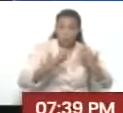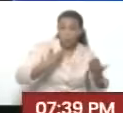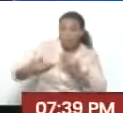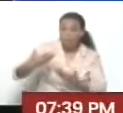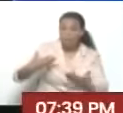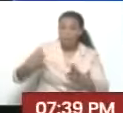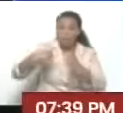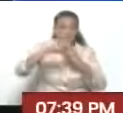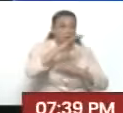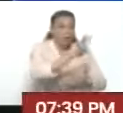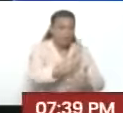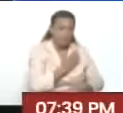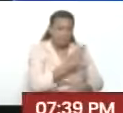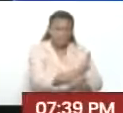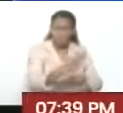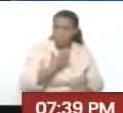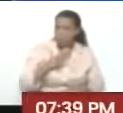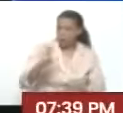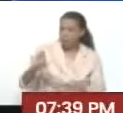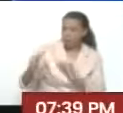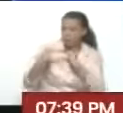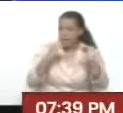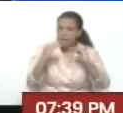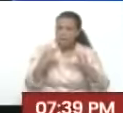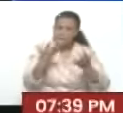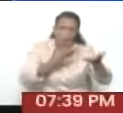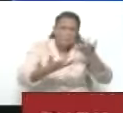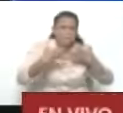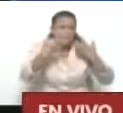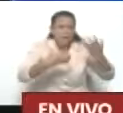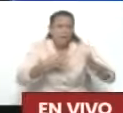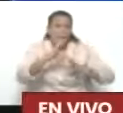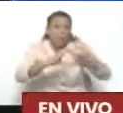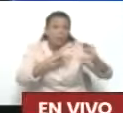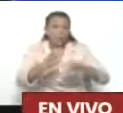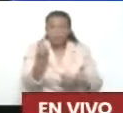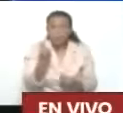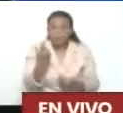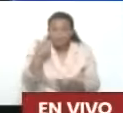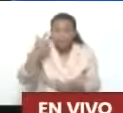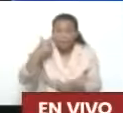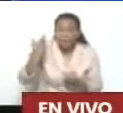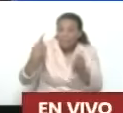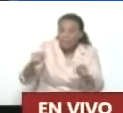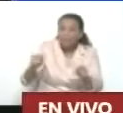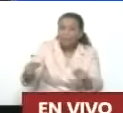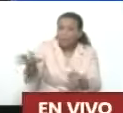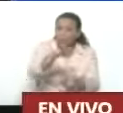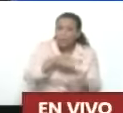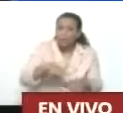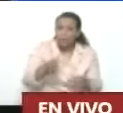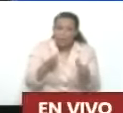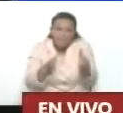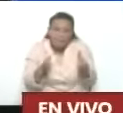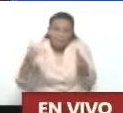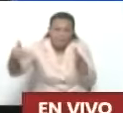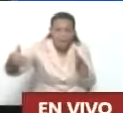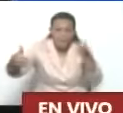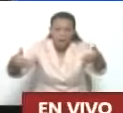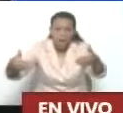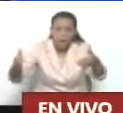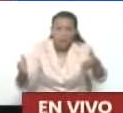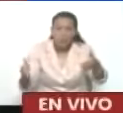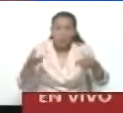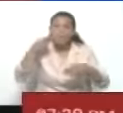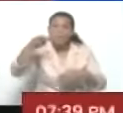diversidad, su estética, su forma de expresarse. Porque muchas veces tratamos de encallejonar en la idea de un